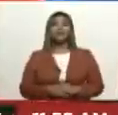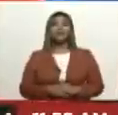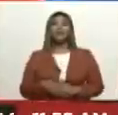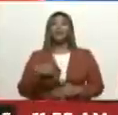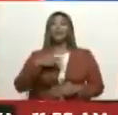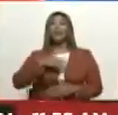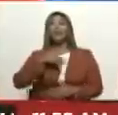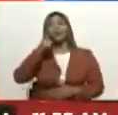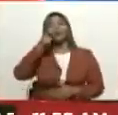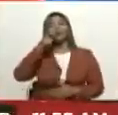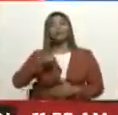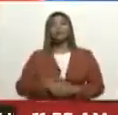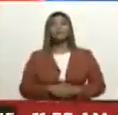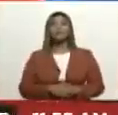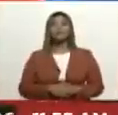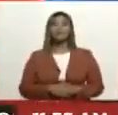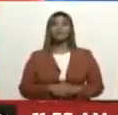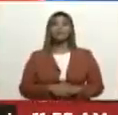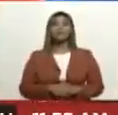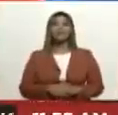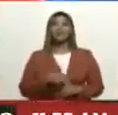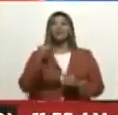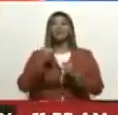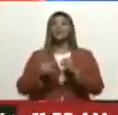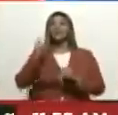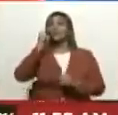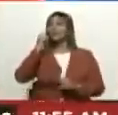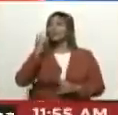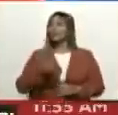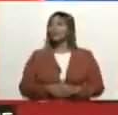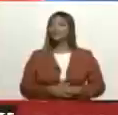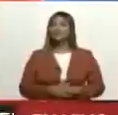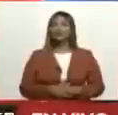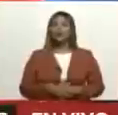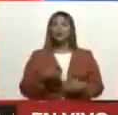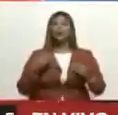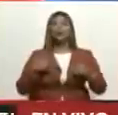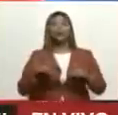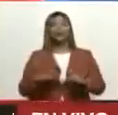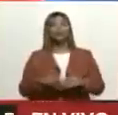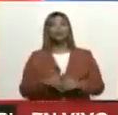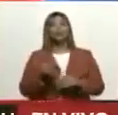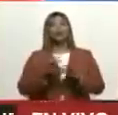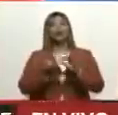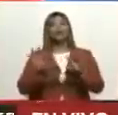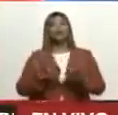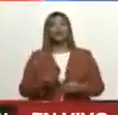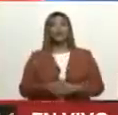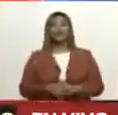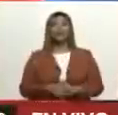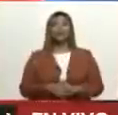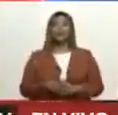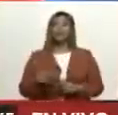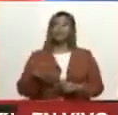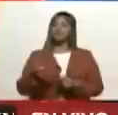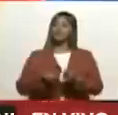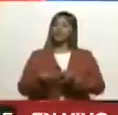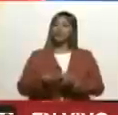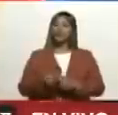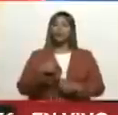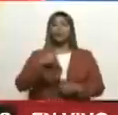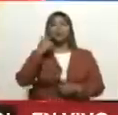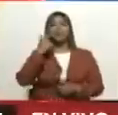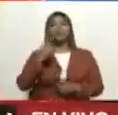hemos podido observar en los últimos días. Por lo tanto, Es una modalidad de extorsión, si nos ponemos a ver en el